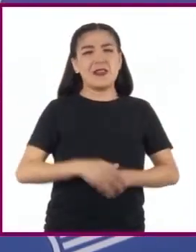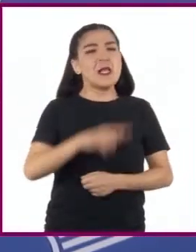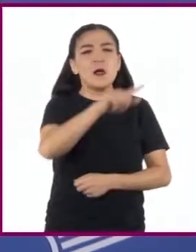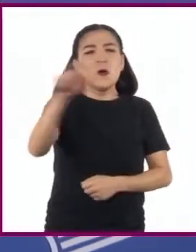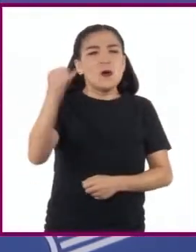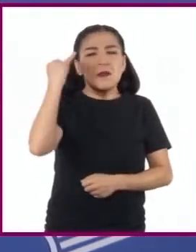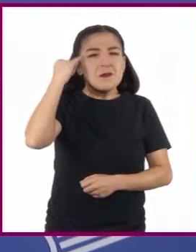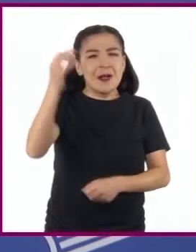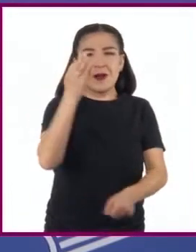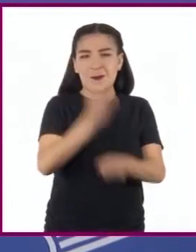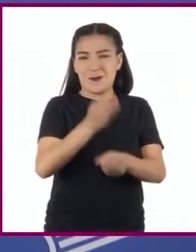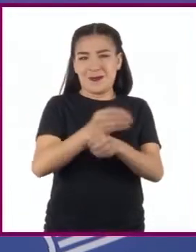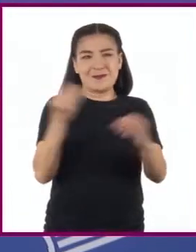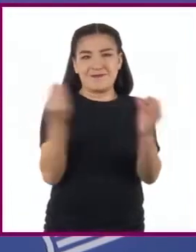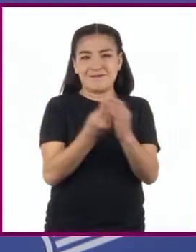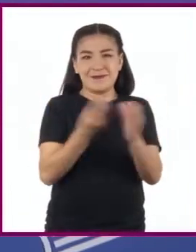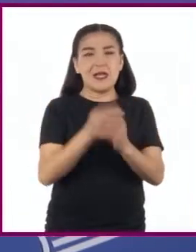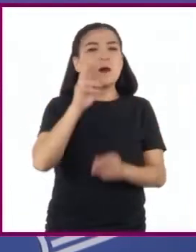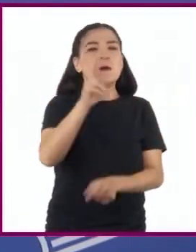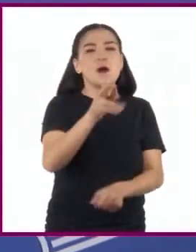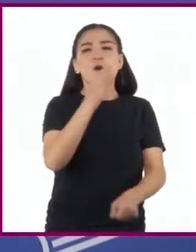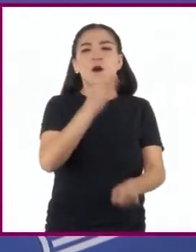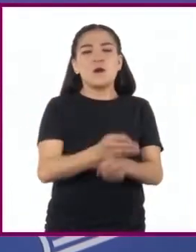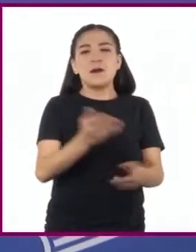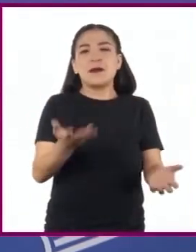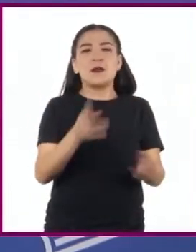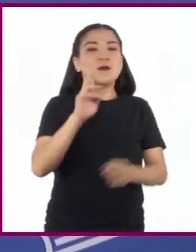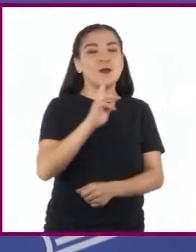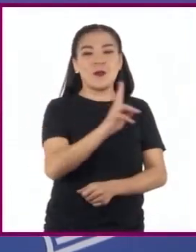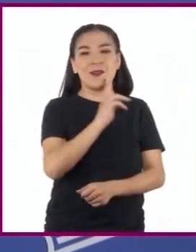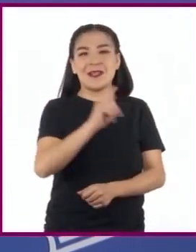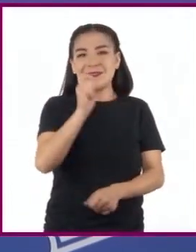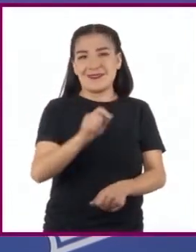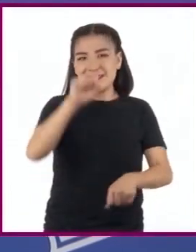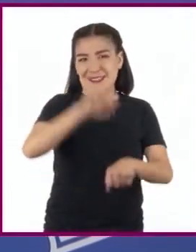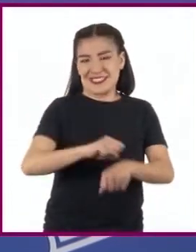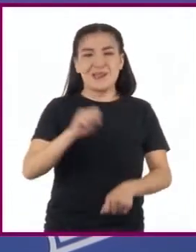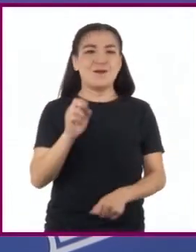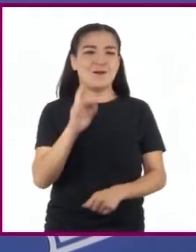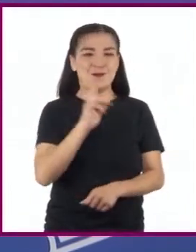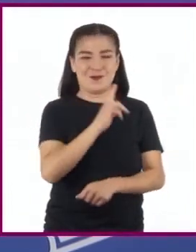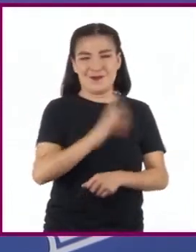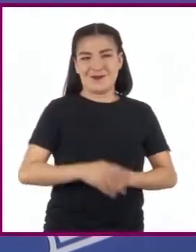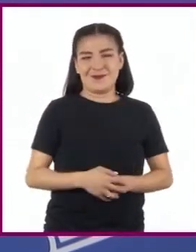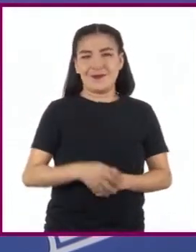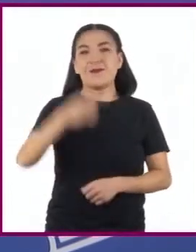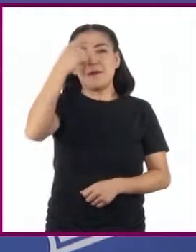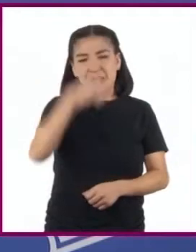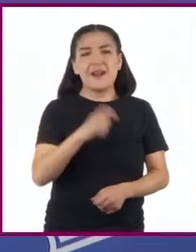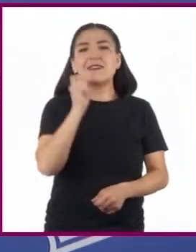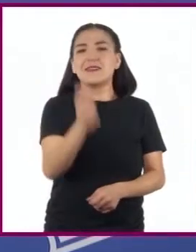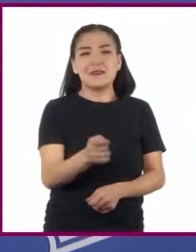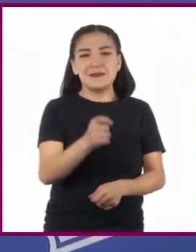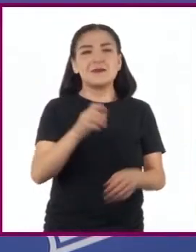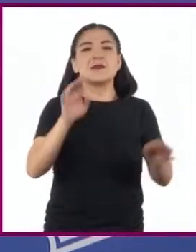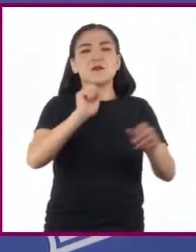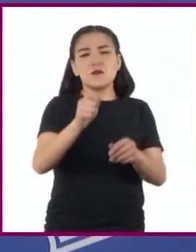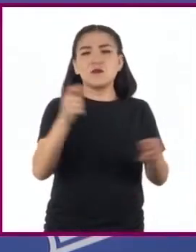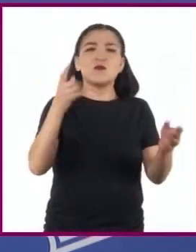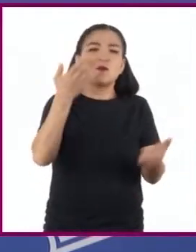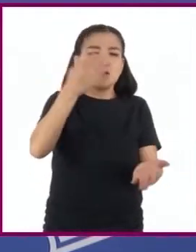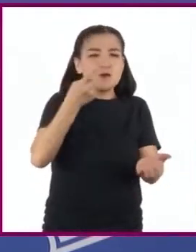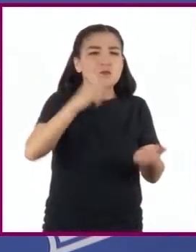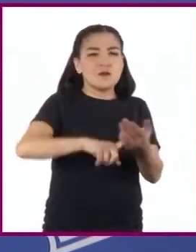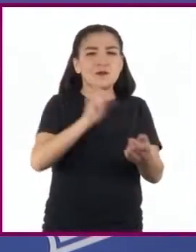Imaginen que en esta sesión están sintonizando su noticiero Secu Noticias para descubrir las partes de la nota